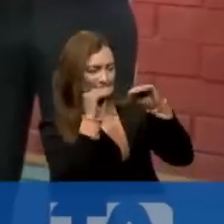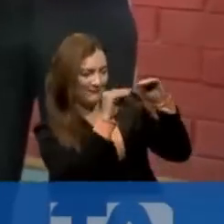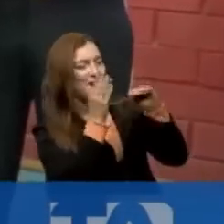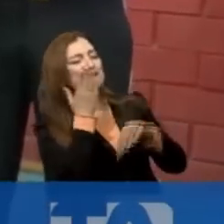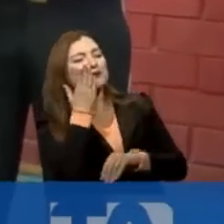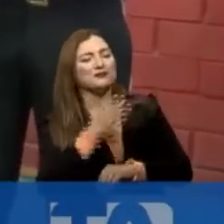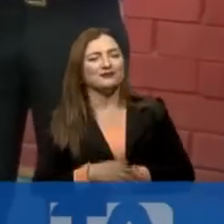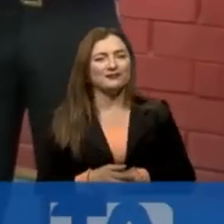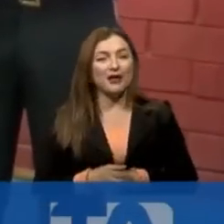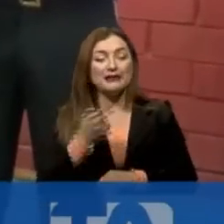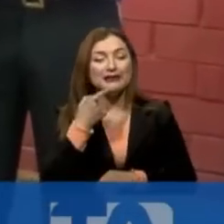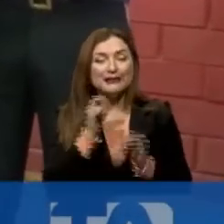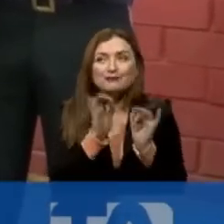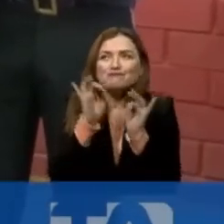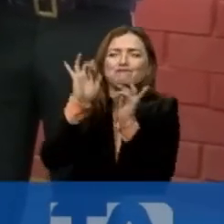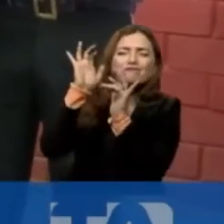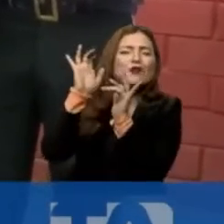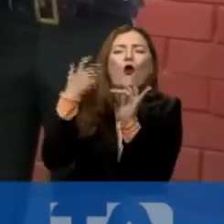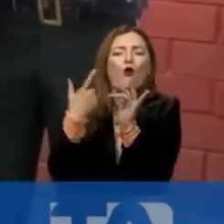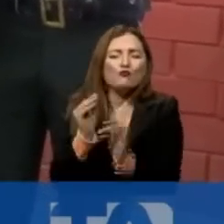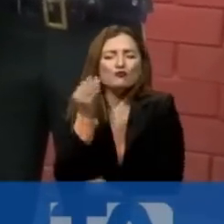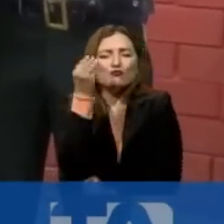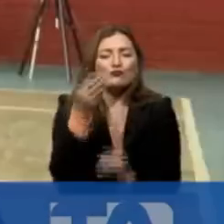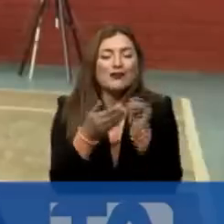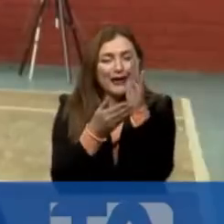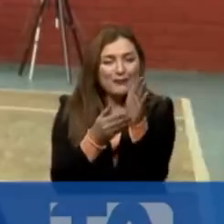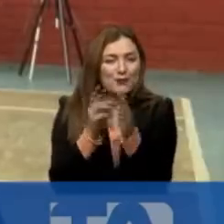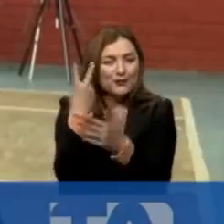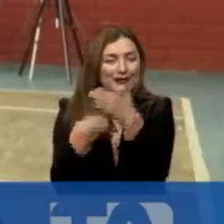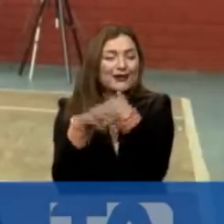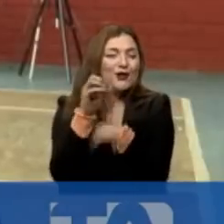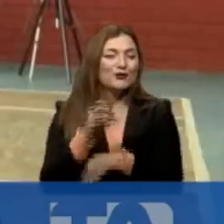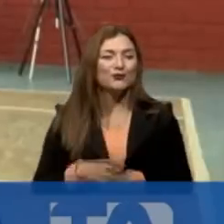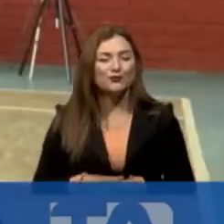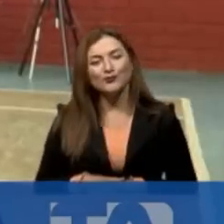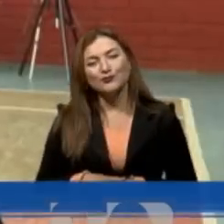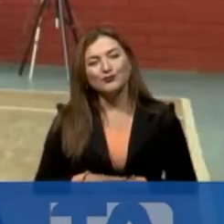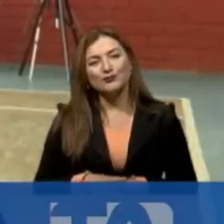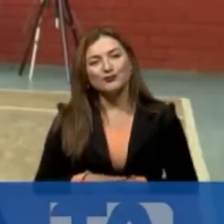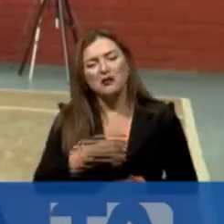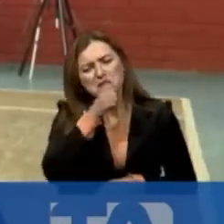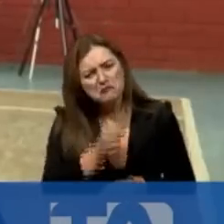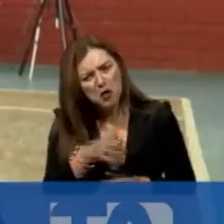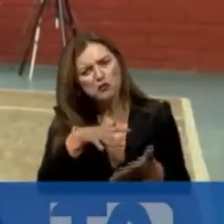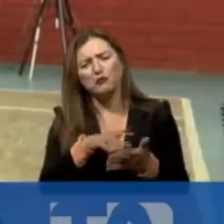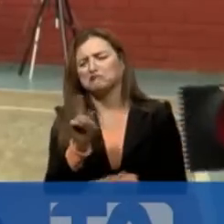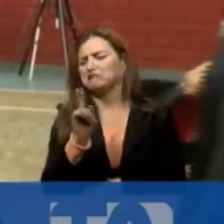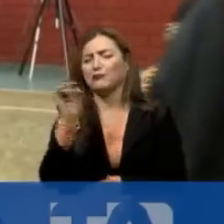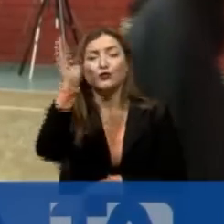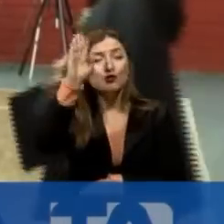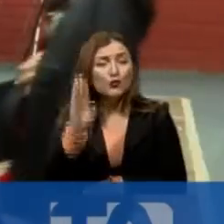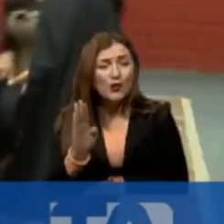espíritu siempre es joven. Su propósito es ser el ejemplo para sus hijos. Nunca, nunca es tarde.